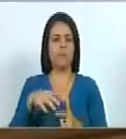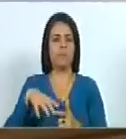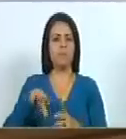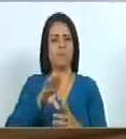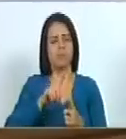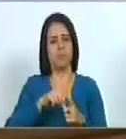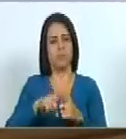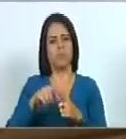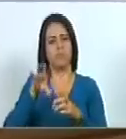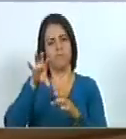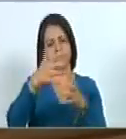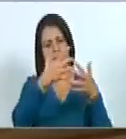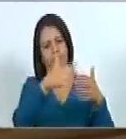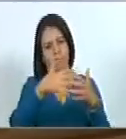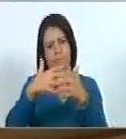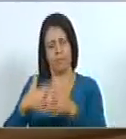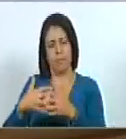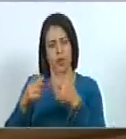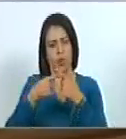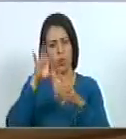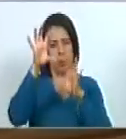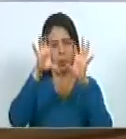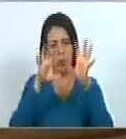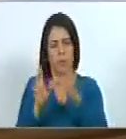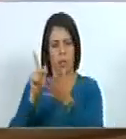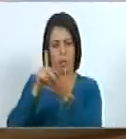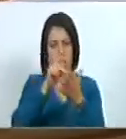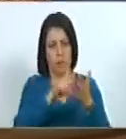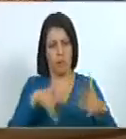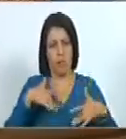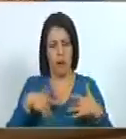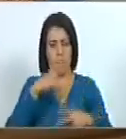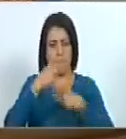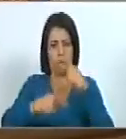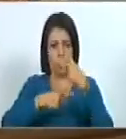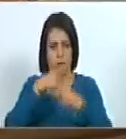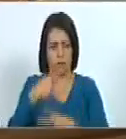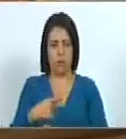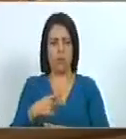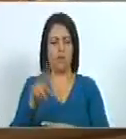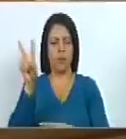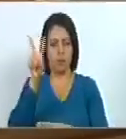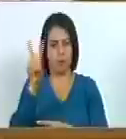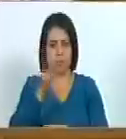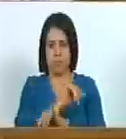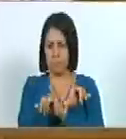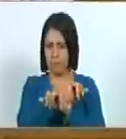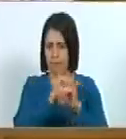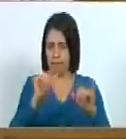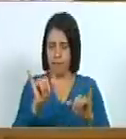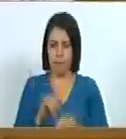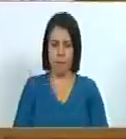en el extranjero con la complicidad de actores políticos venezolanos. Es todo, ciudadano presidente.